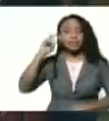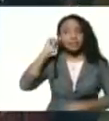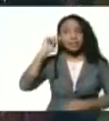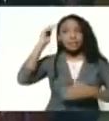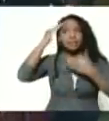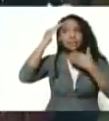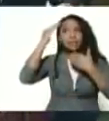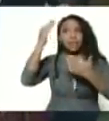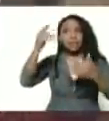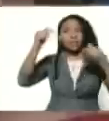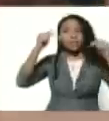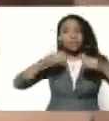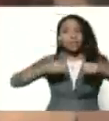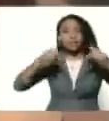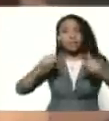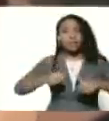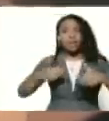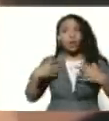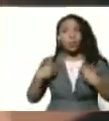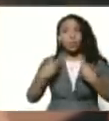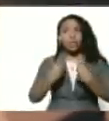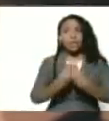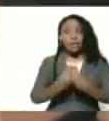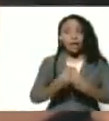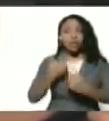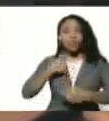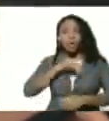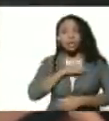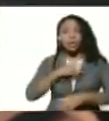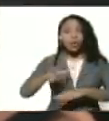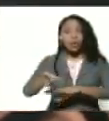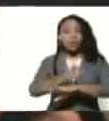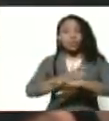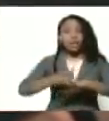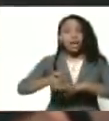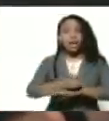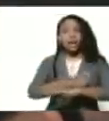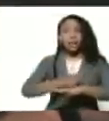desde acá. Estamos en compañía con nuestro gobierno